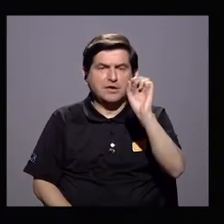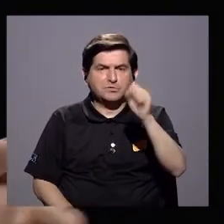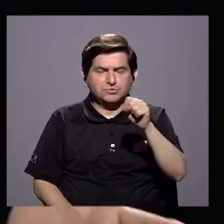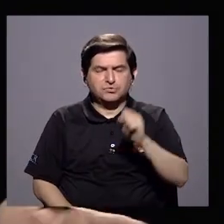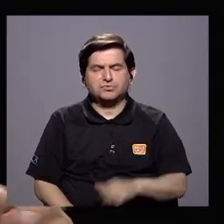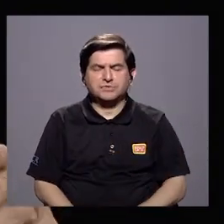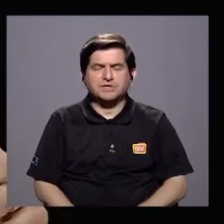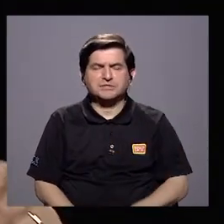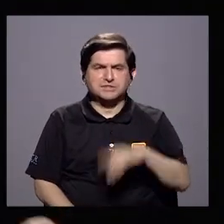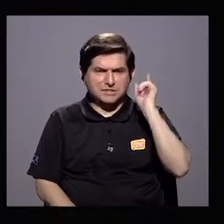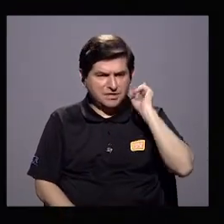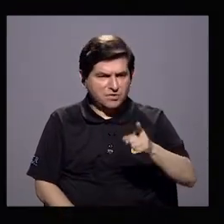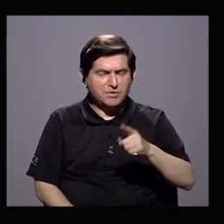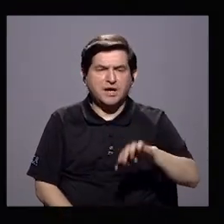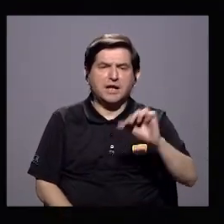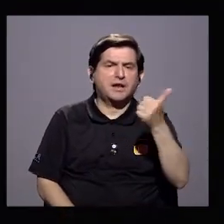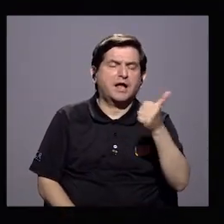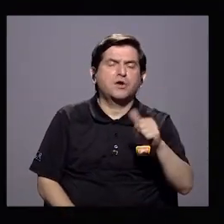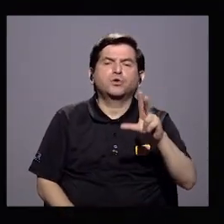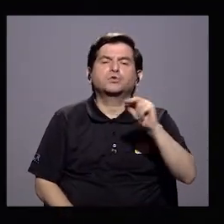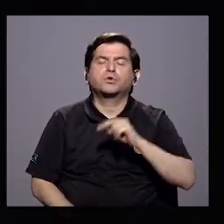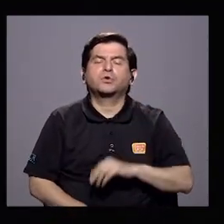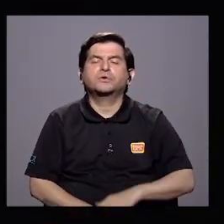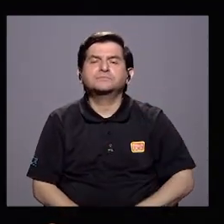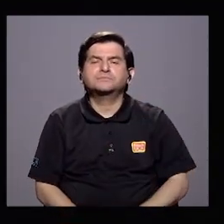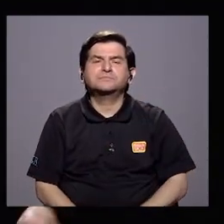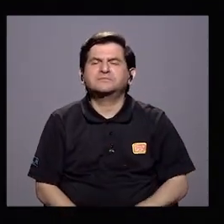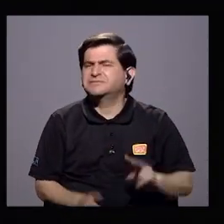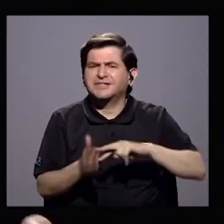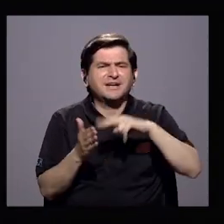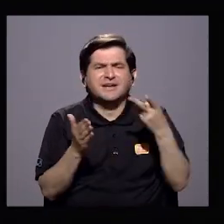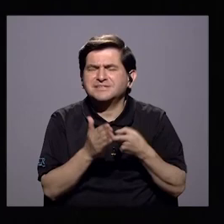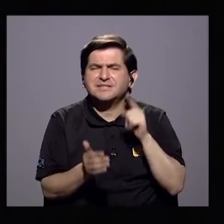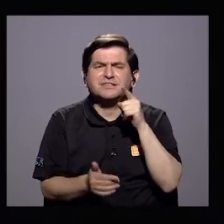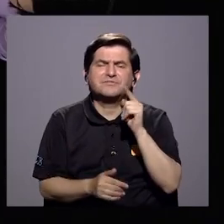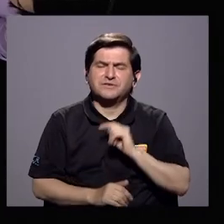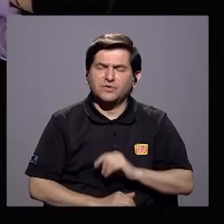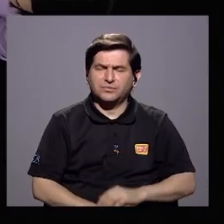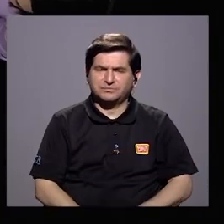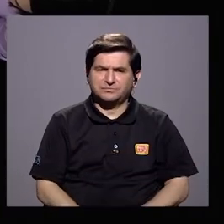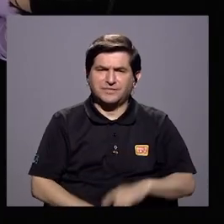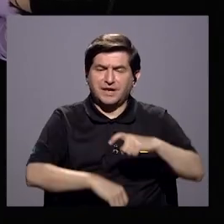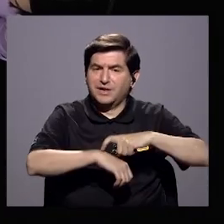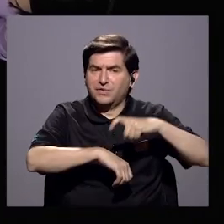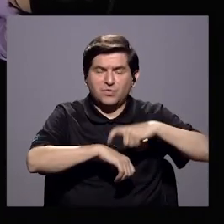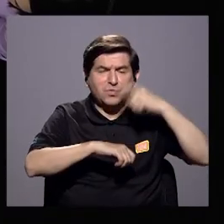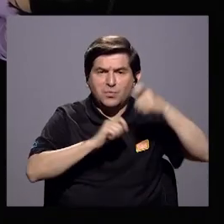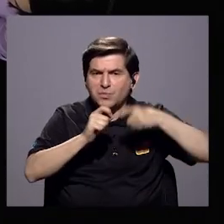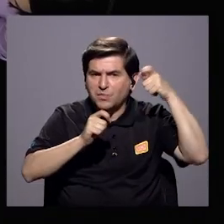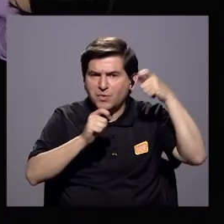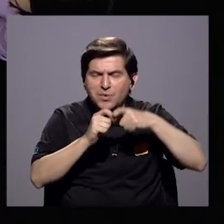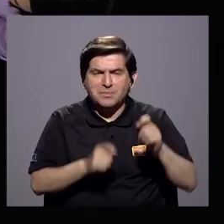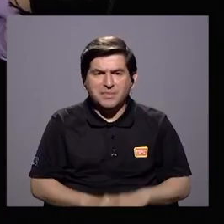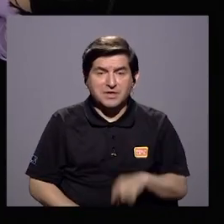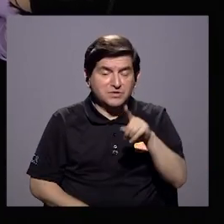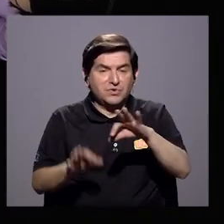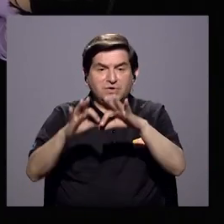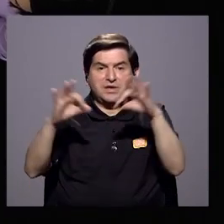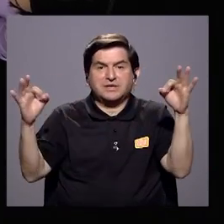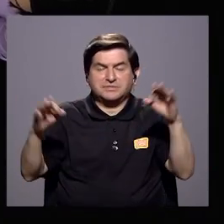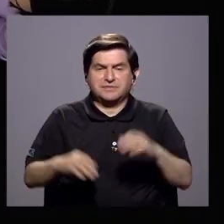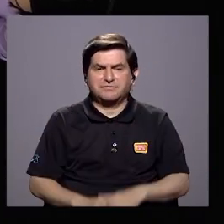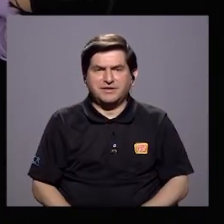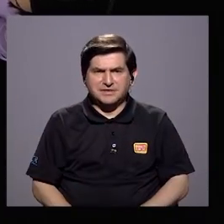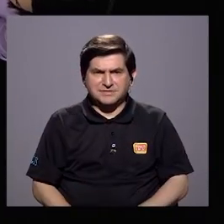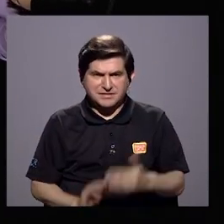tirar línea y al anterior no. Entonces, ¿qué significó para usted en un momento determinado esa frase política? ¿Le